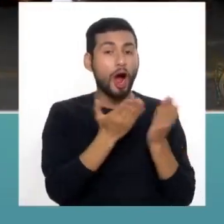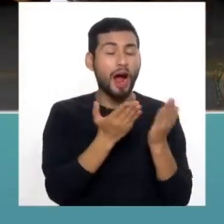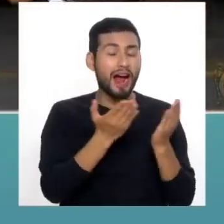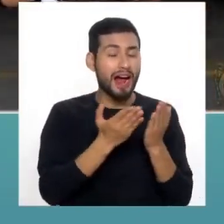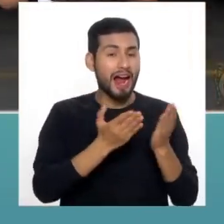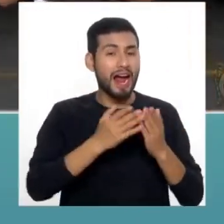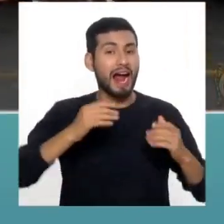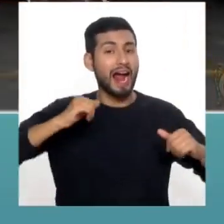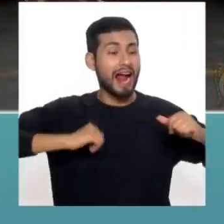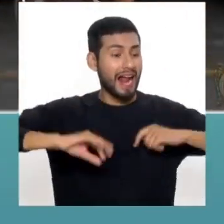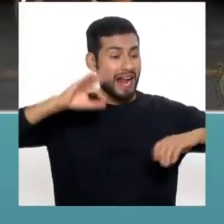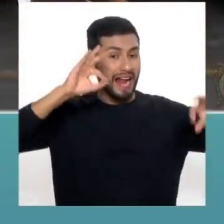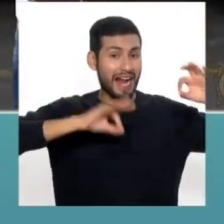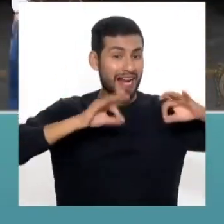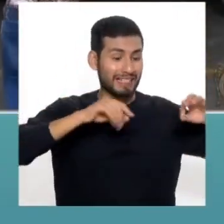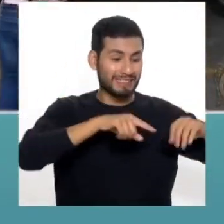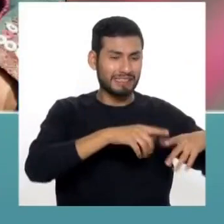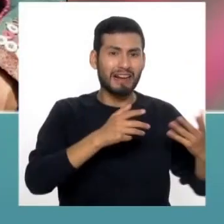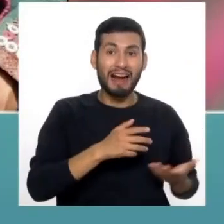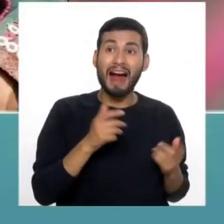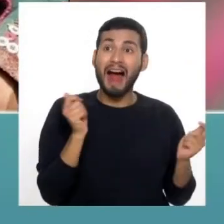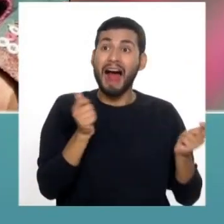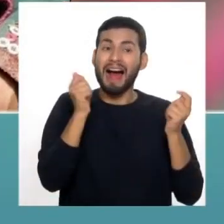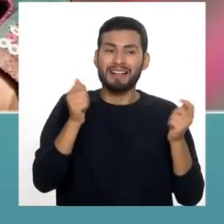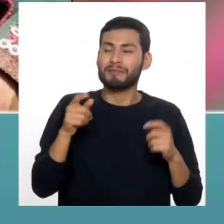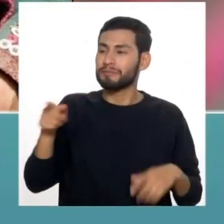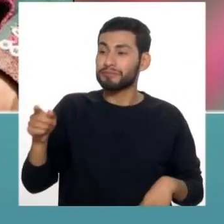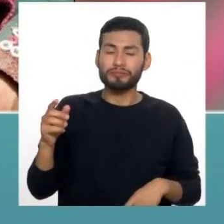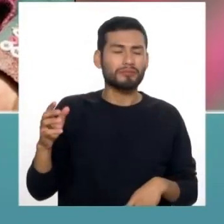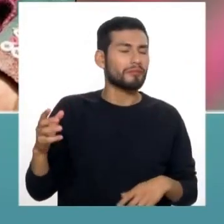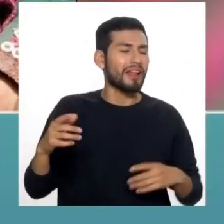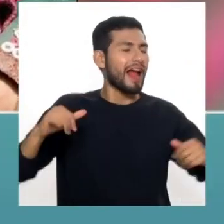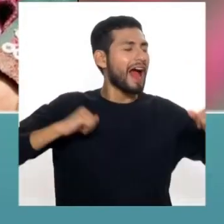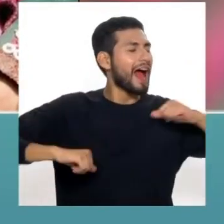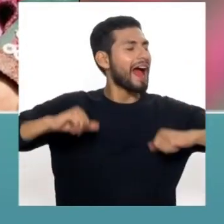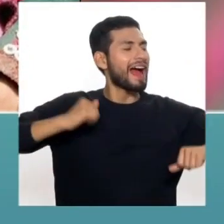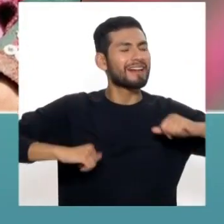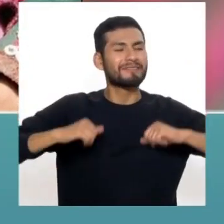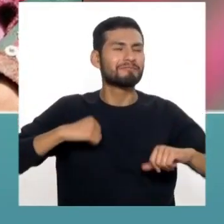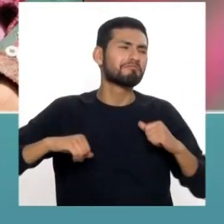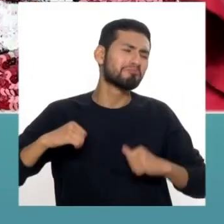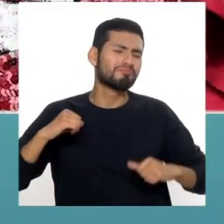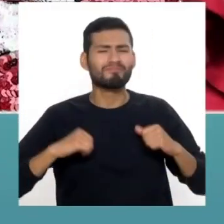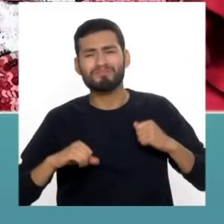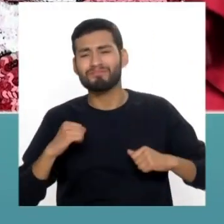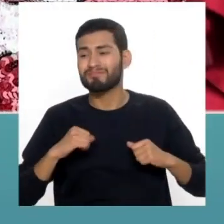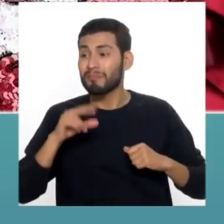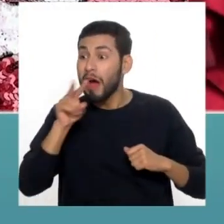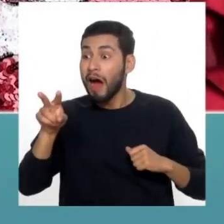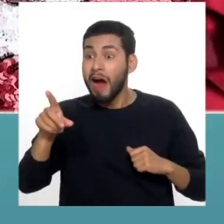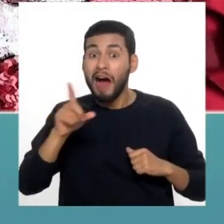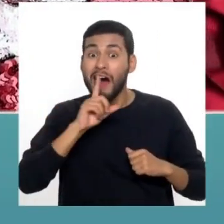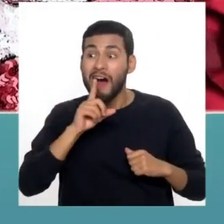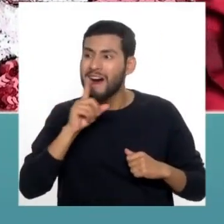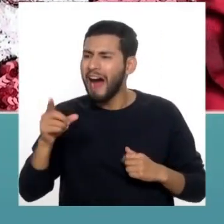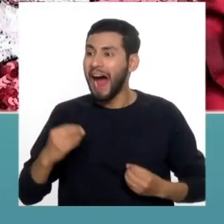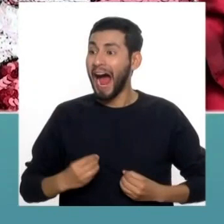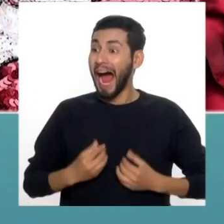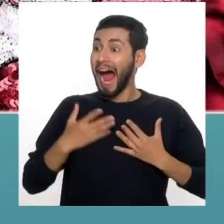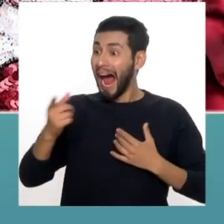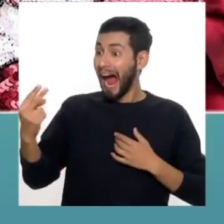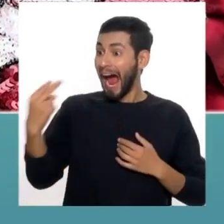fundamental, la carita de ellos cambia cuando ven a mamá y a papá. Y de verdad, desde aquí queremos saludar a todos esos